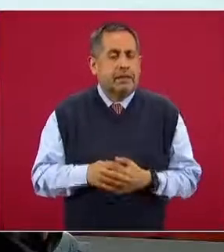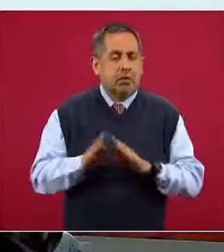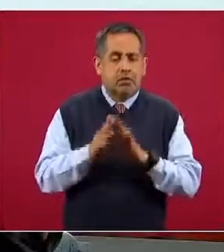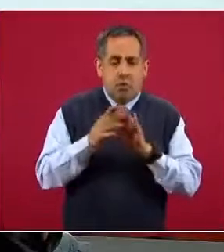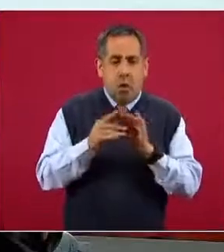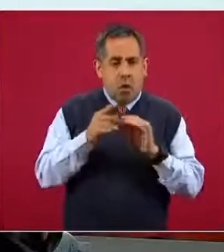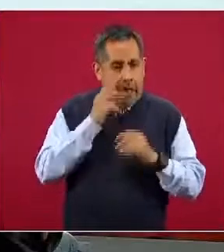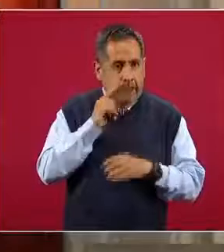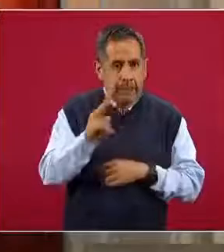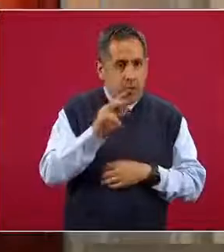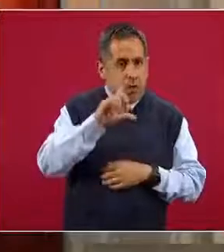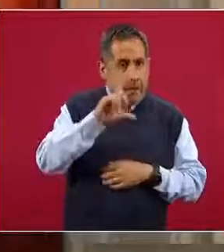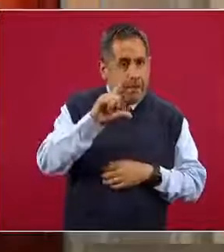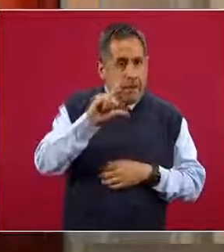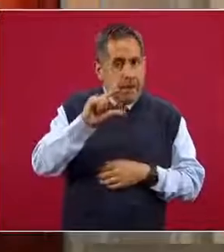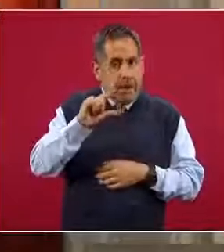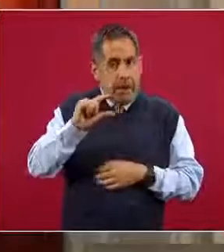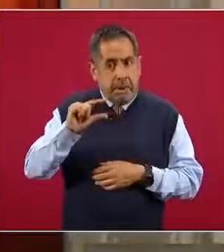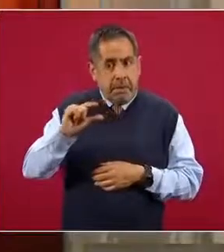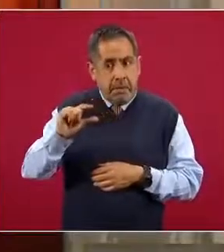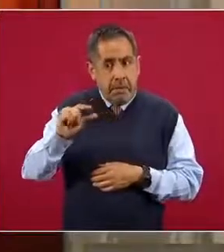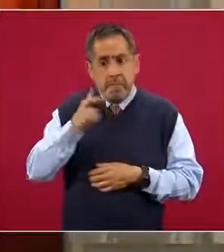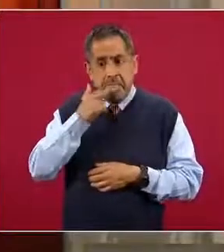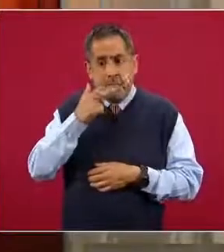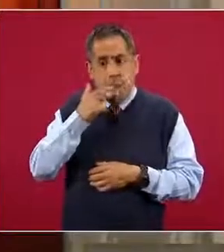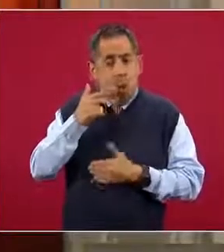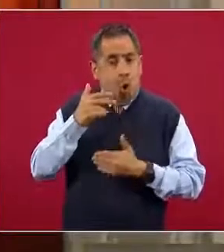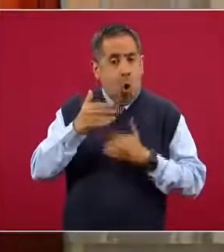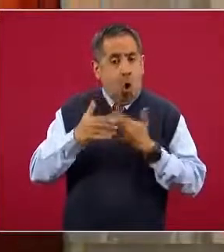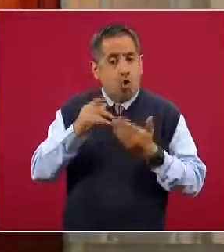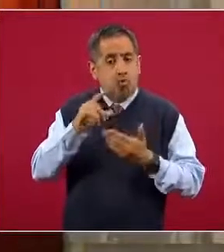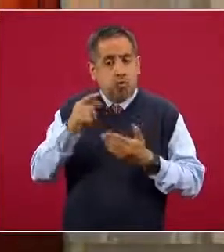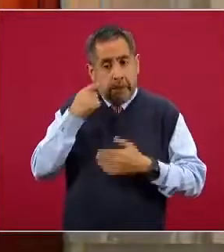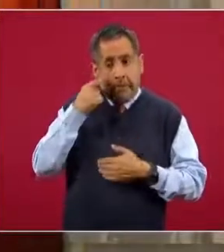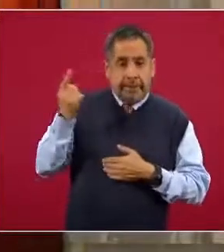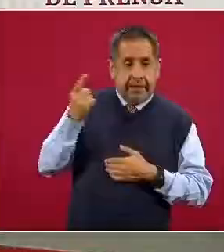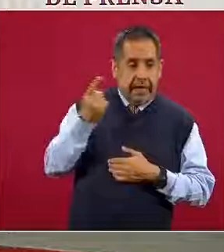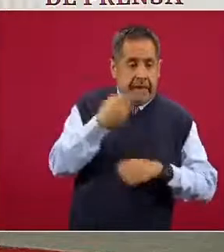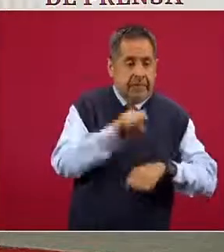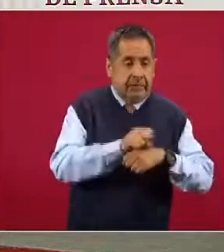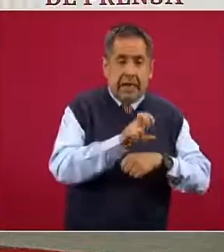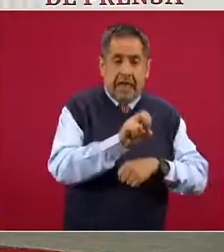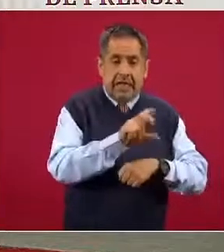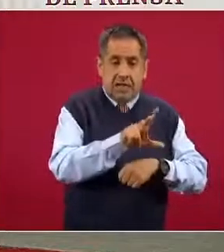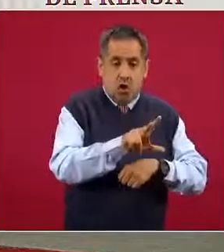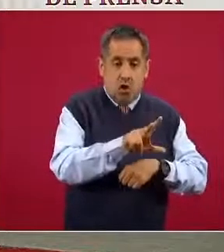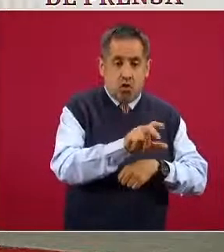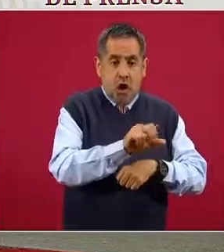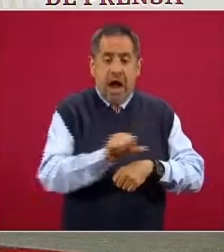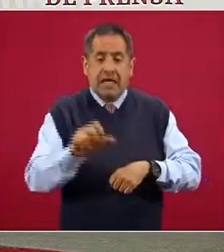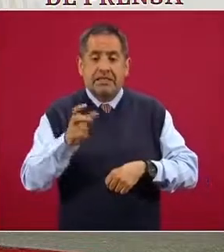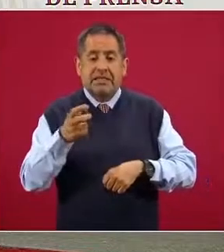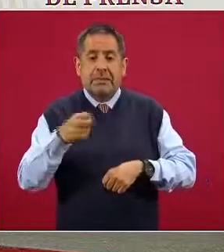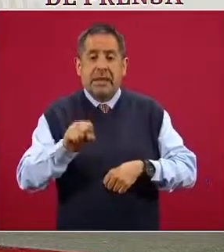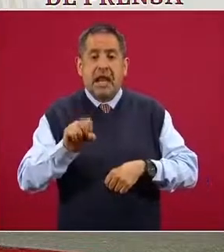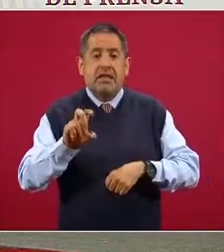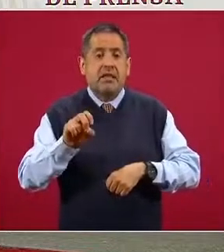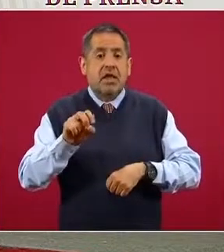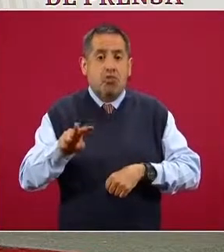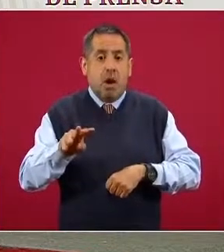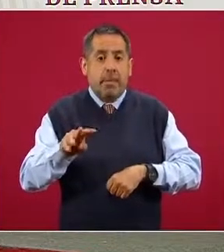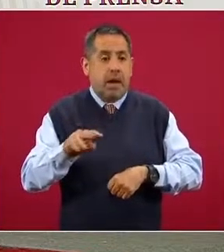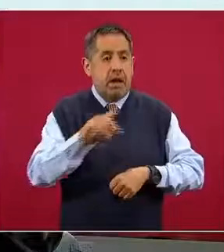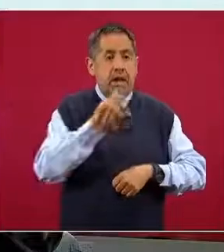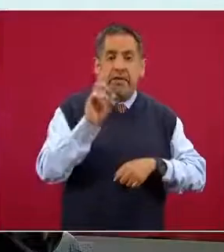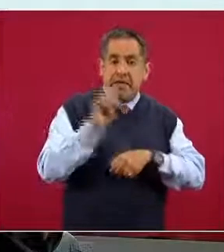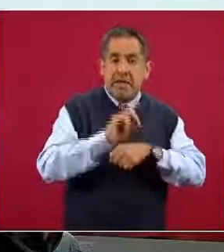ido disminuyendo, es decir, tenemos una línea que entre la semana 38 y 39 ha estado todos los